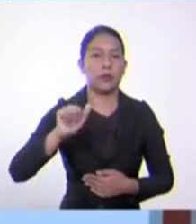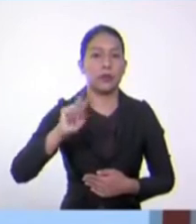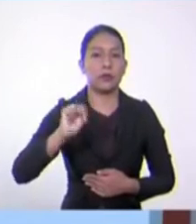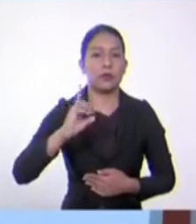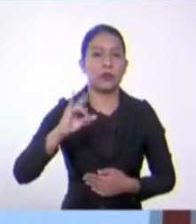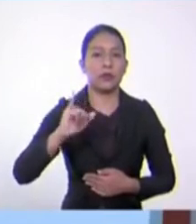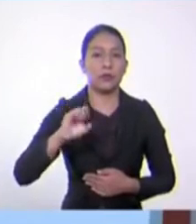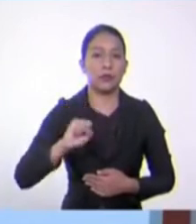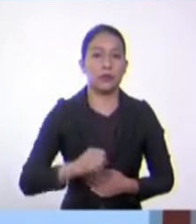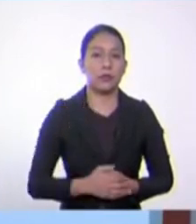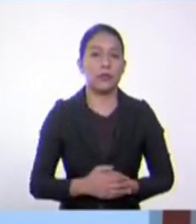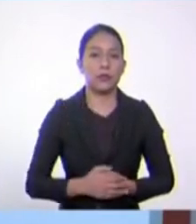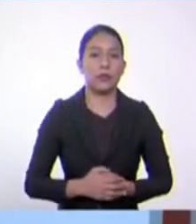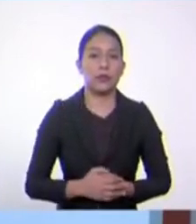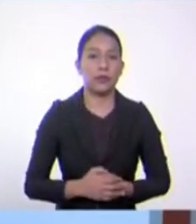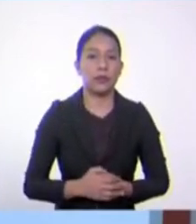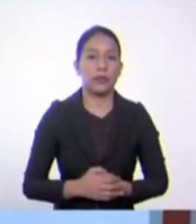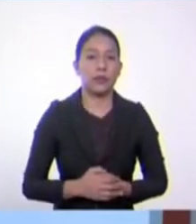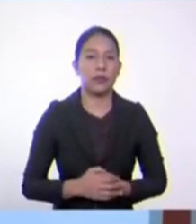Anadara